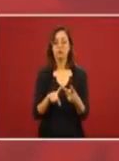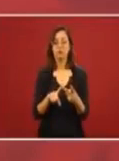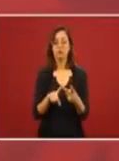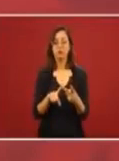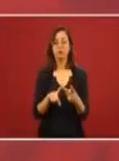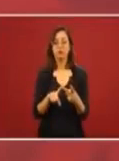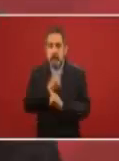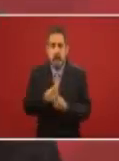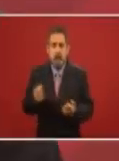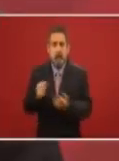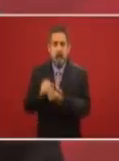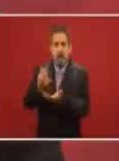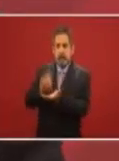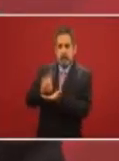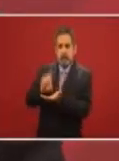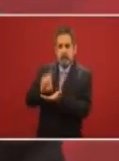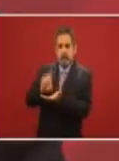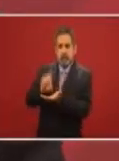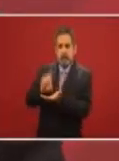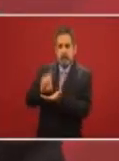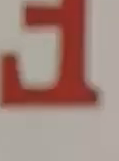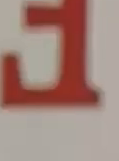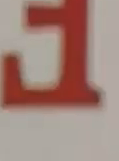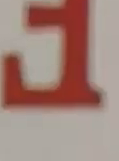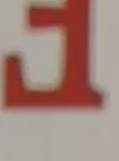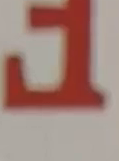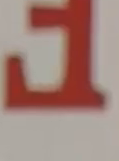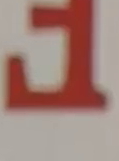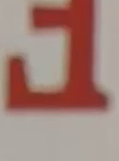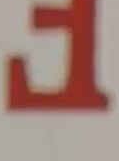invitando los tacos y las chelas.